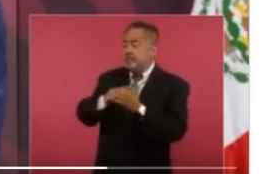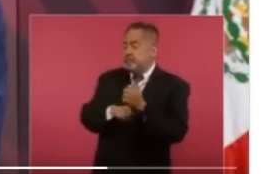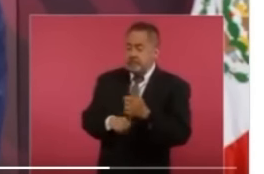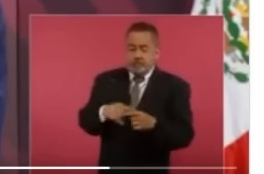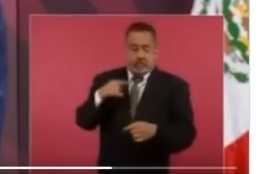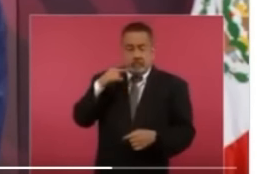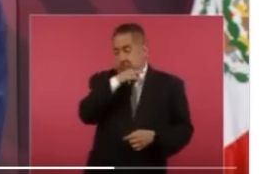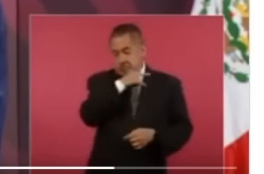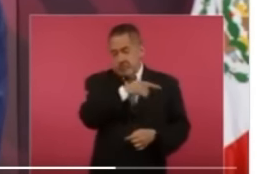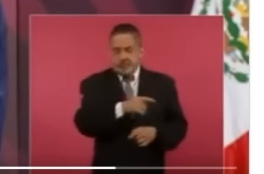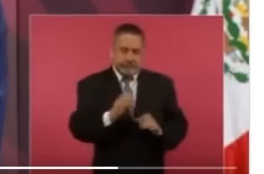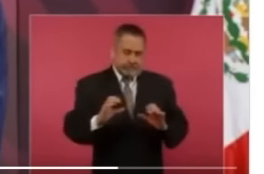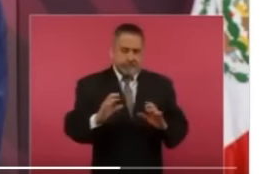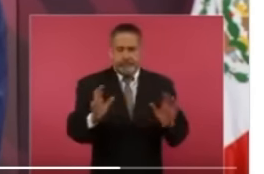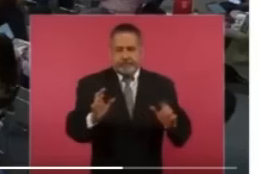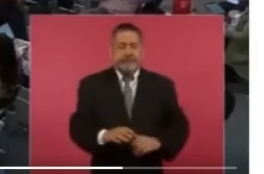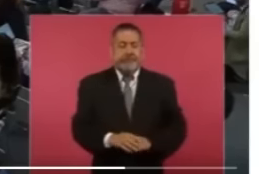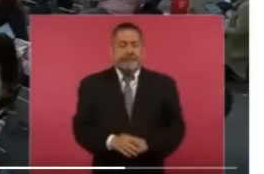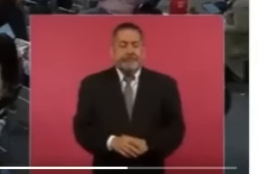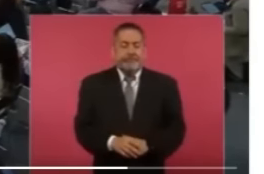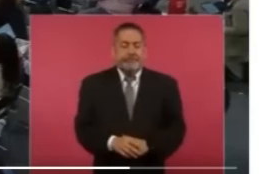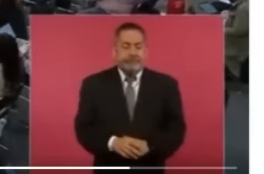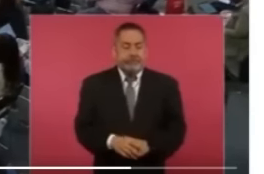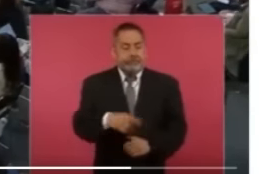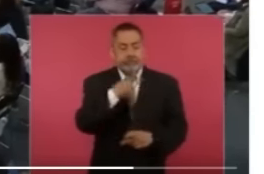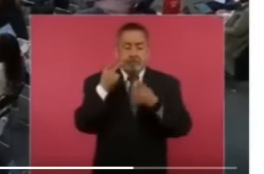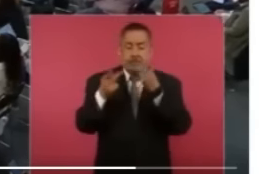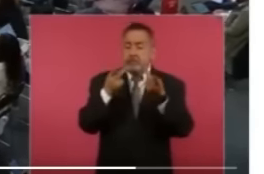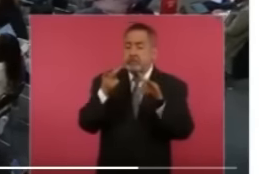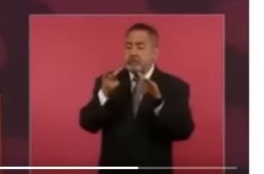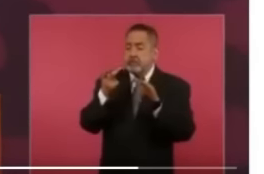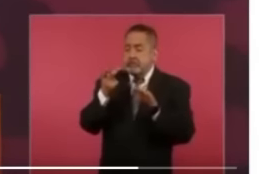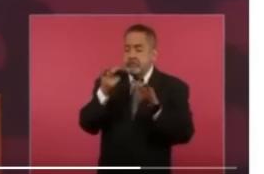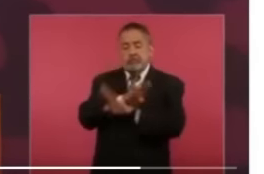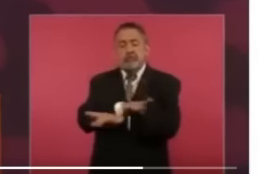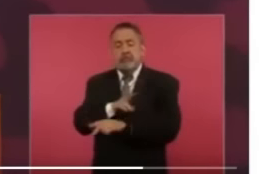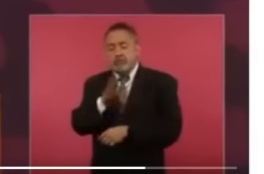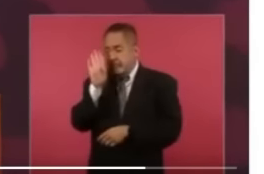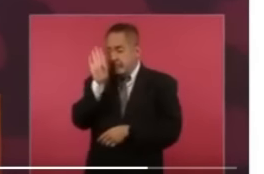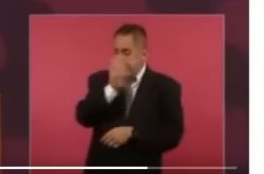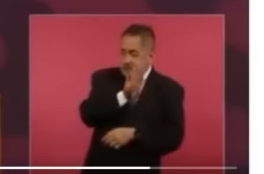muy hipócritas. Y como dicen una cosa,